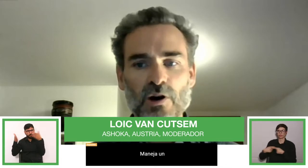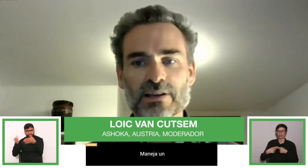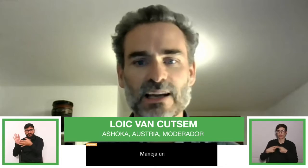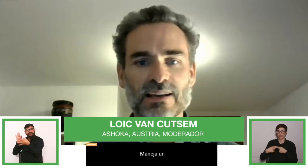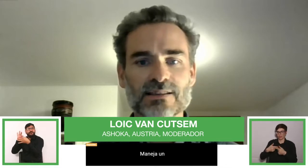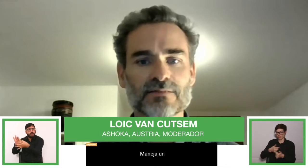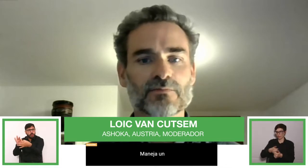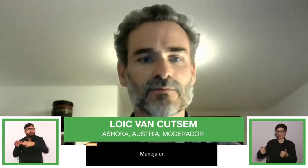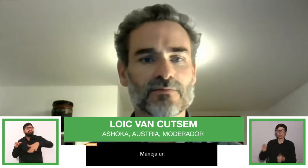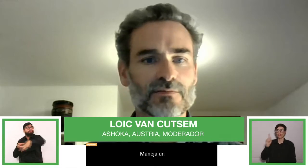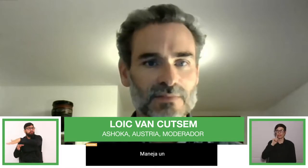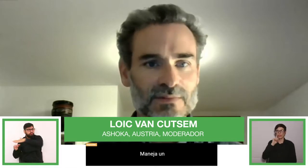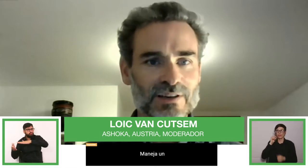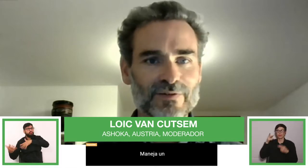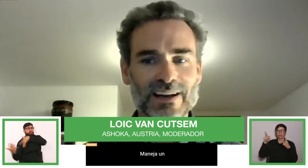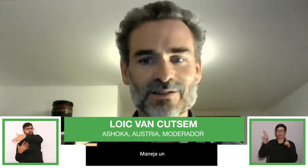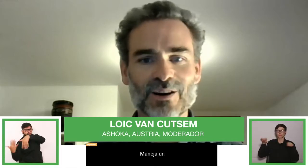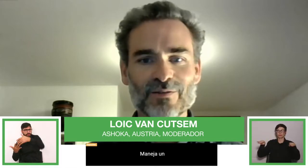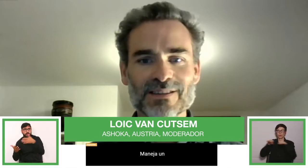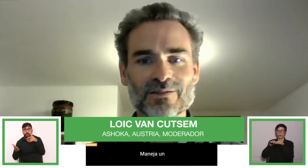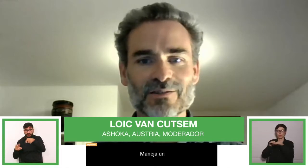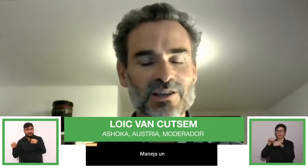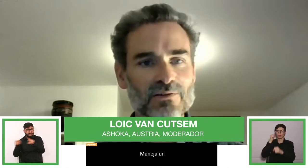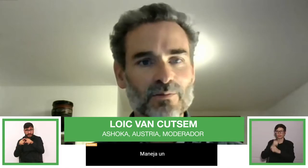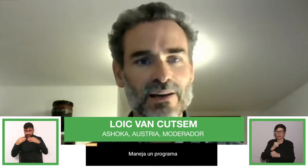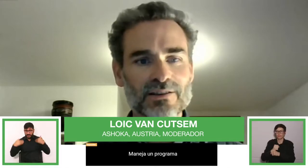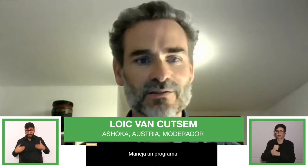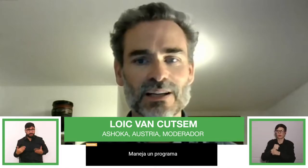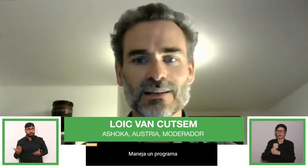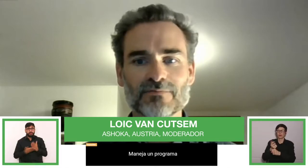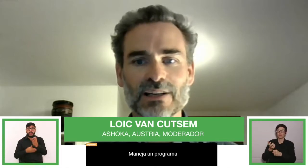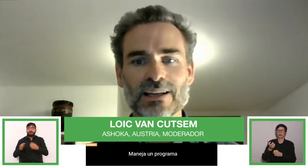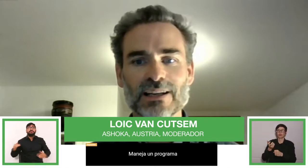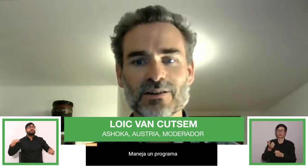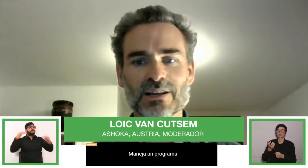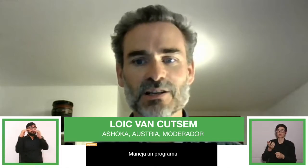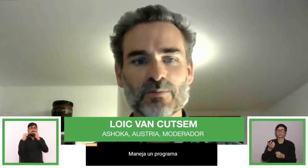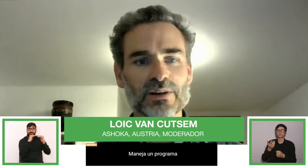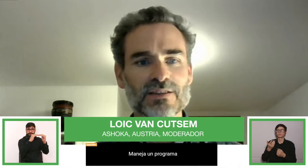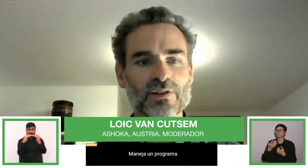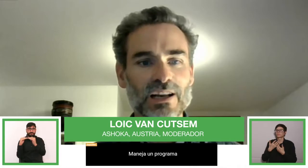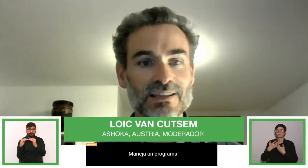a tener derechos iguales. Trabaja como